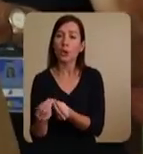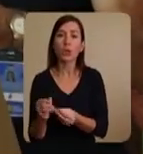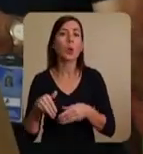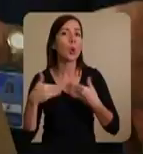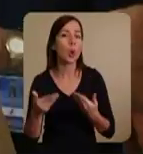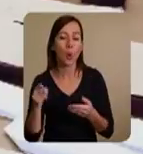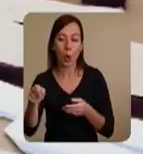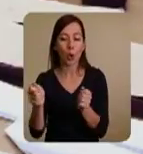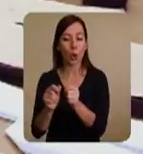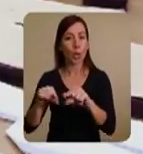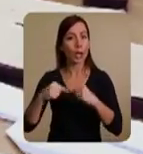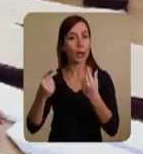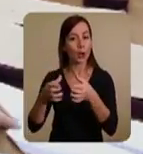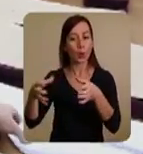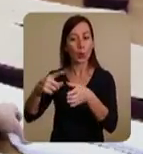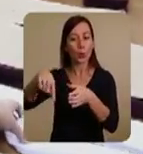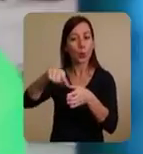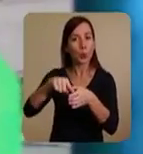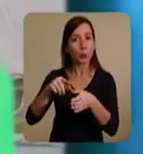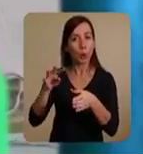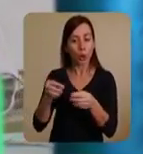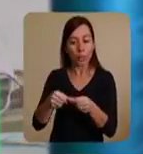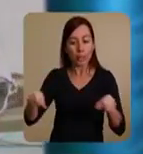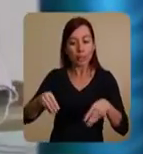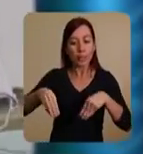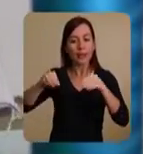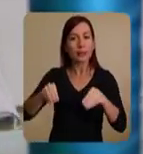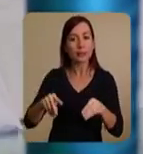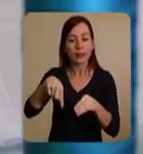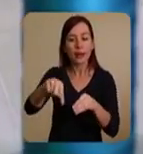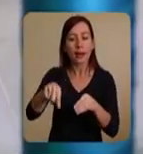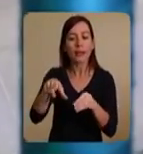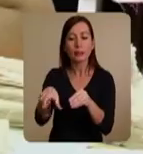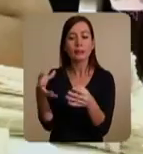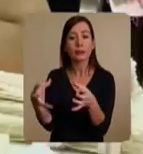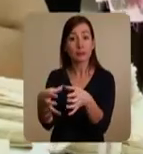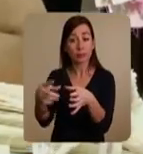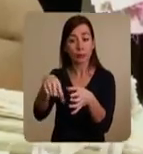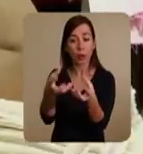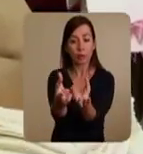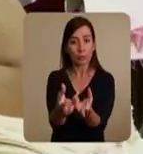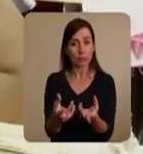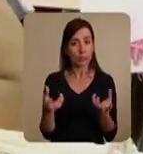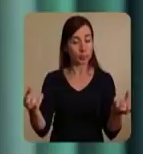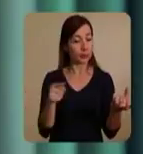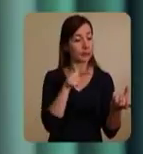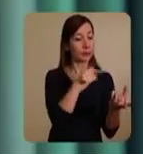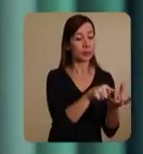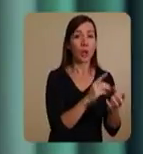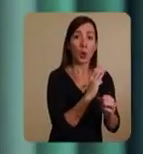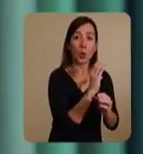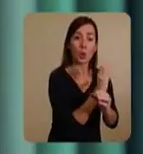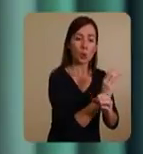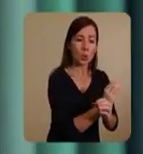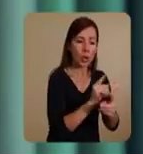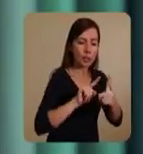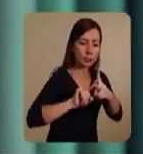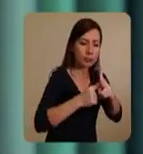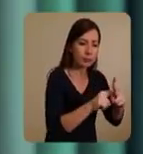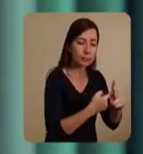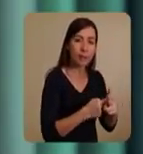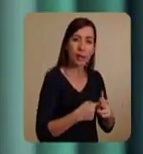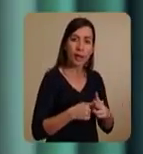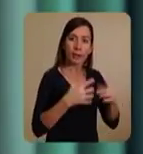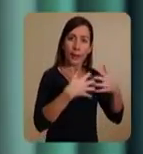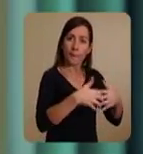a través de su núcleo textil. El núcleo textil lo integran dos subsectores: mantenimiento